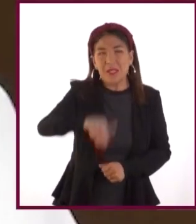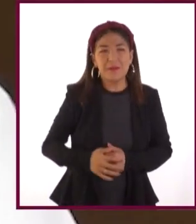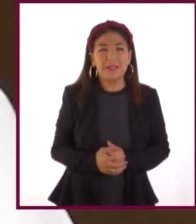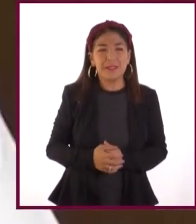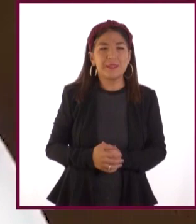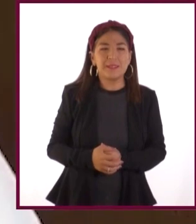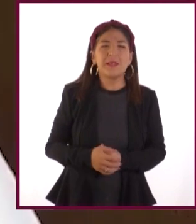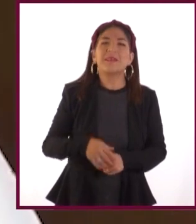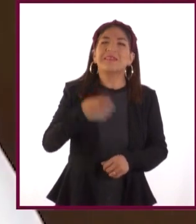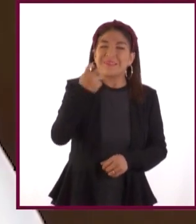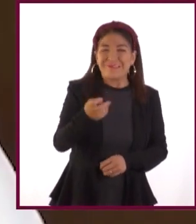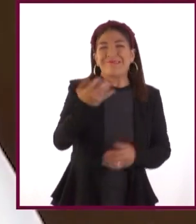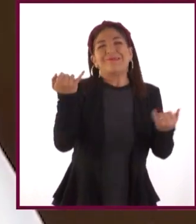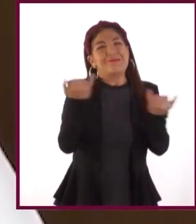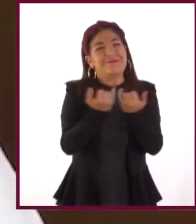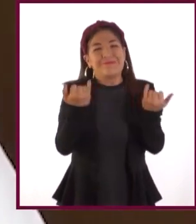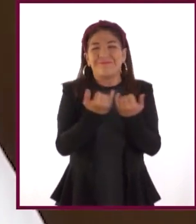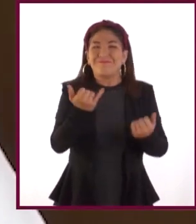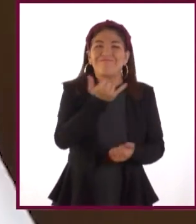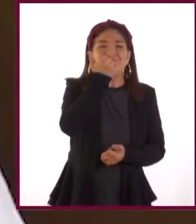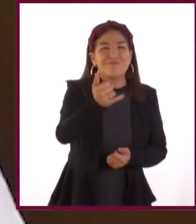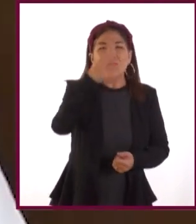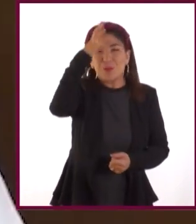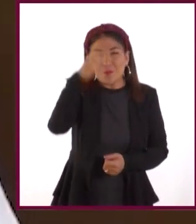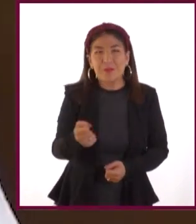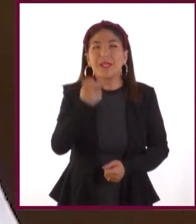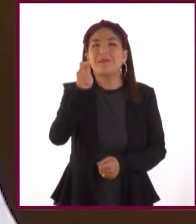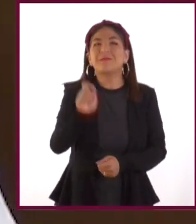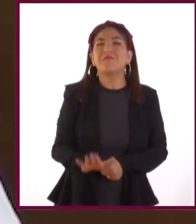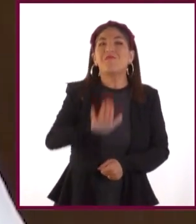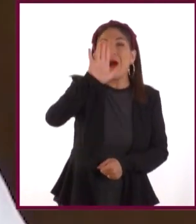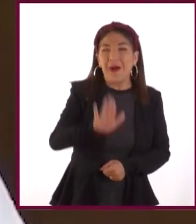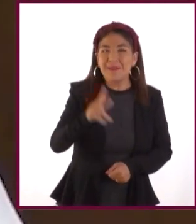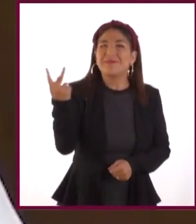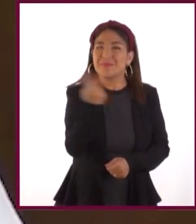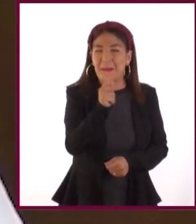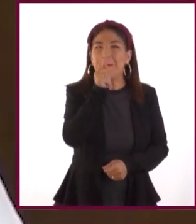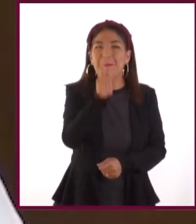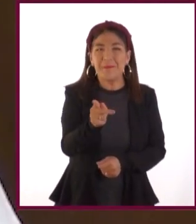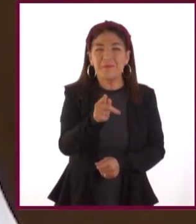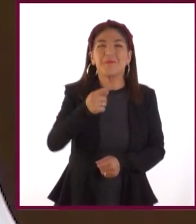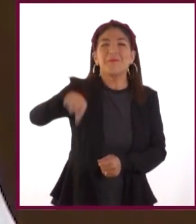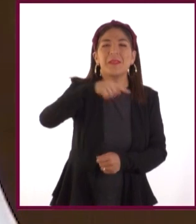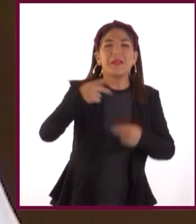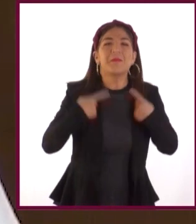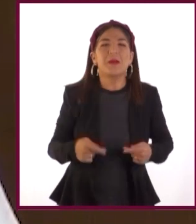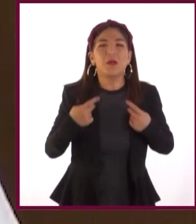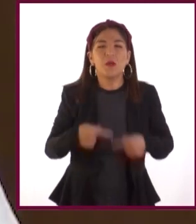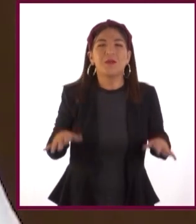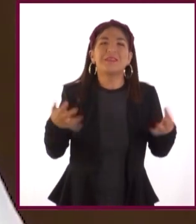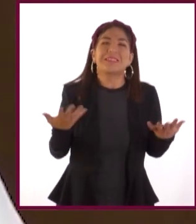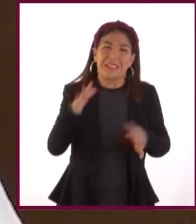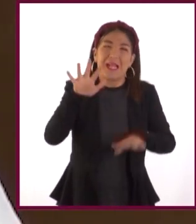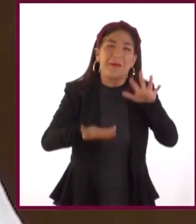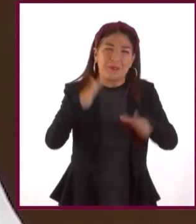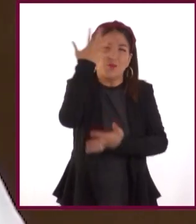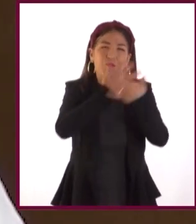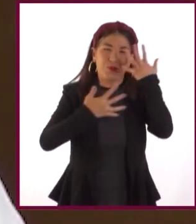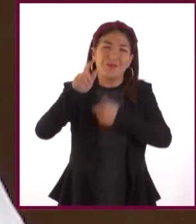recipiente. ¿En qué casos el centro de masa está conectado con el centro de gravedad? ¿Y cuál es la importancia